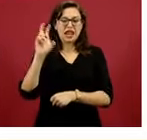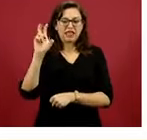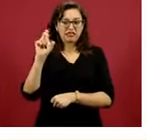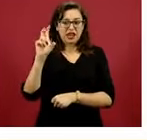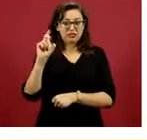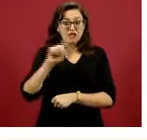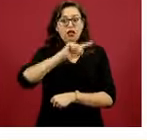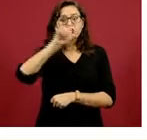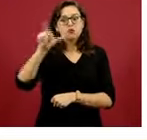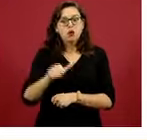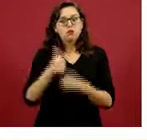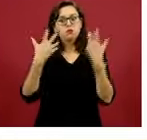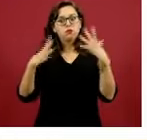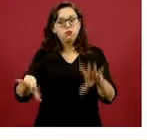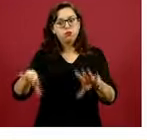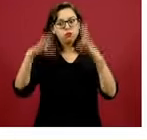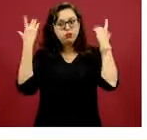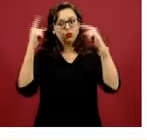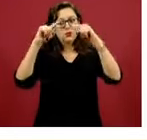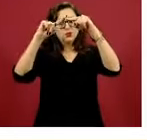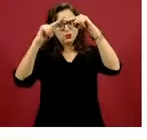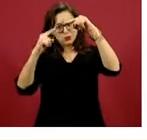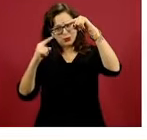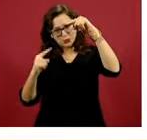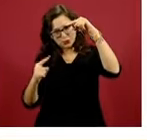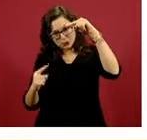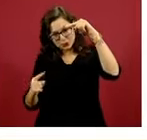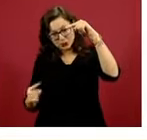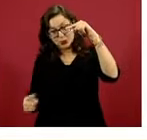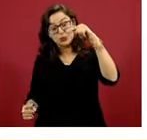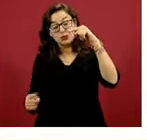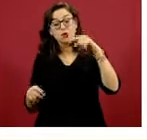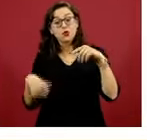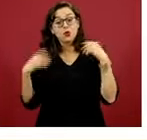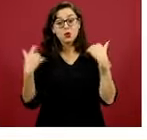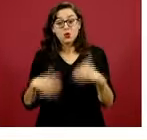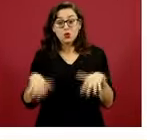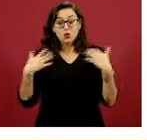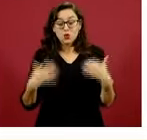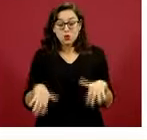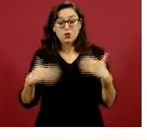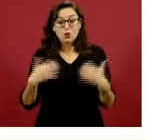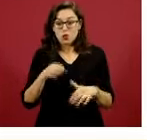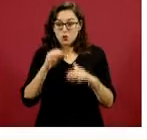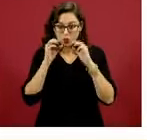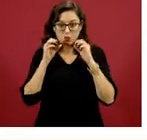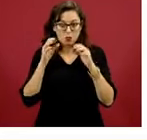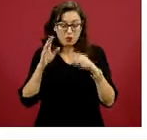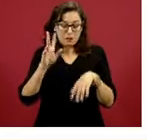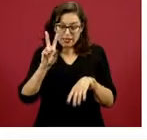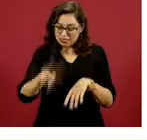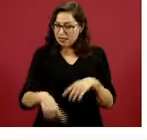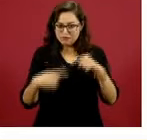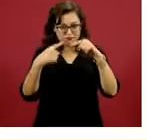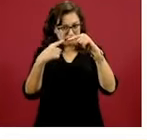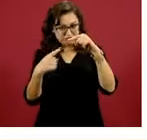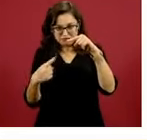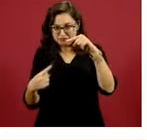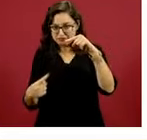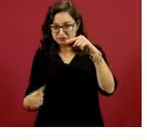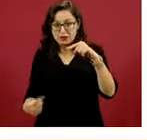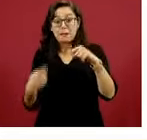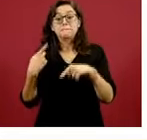descenso muy importante, que se había reflejado con un gran descenso en la curva de casos nuevos, pero a partir más o